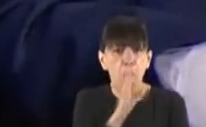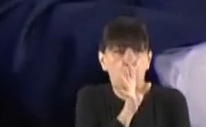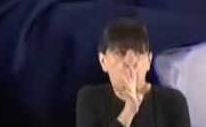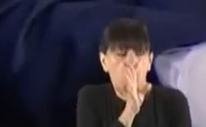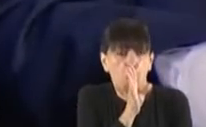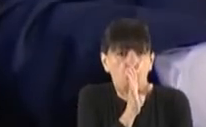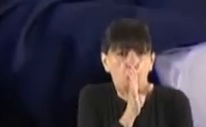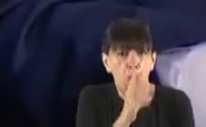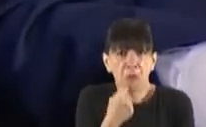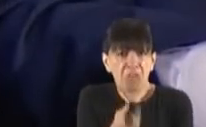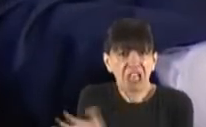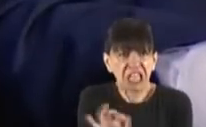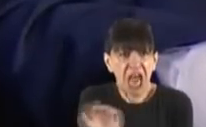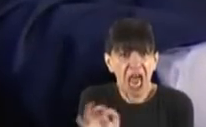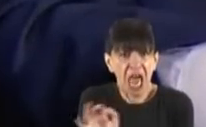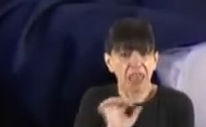ejemplo y podría poner otros.